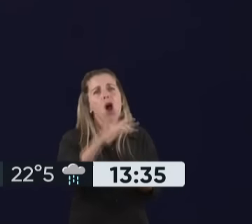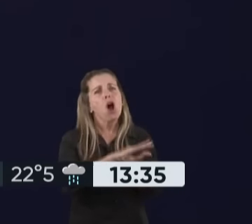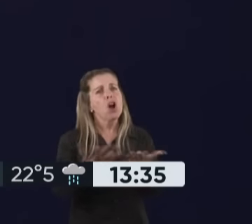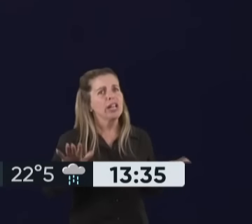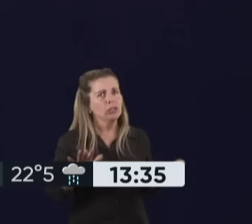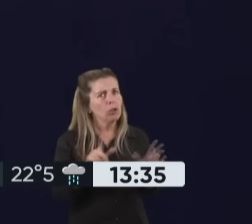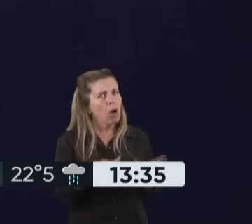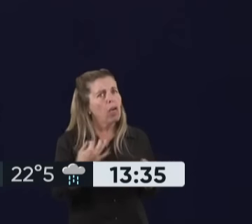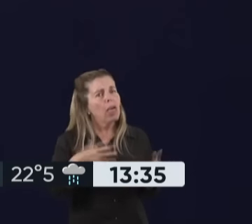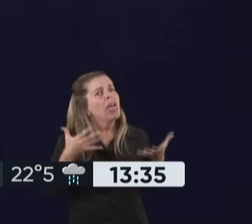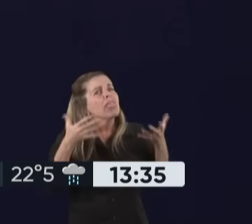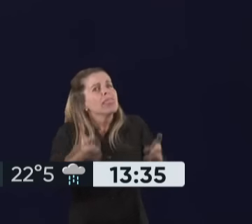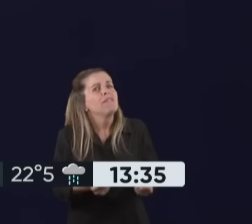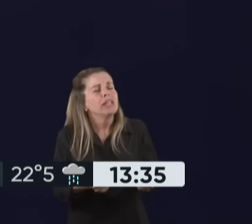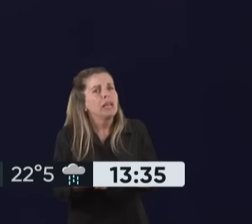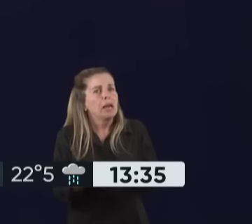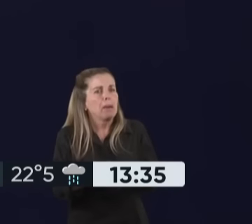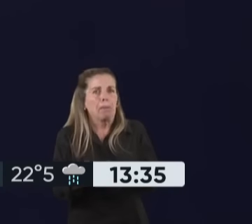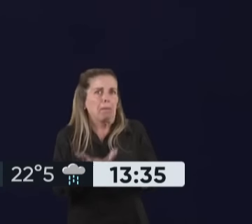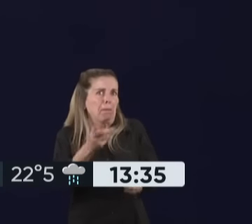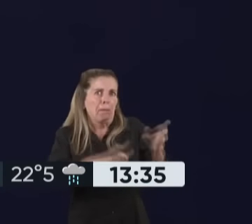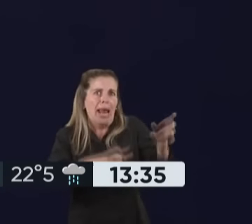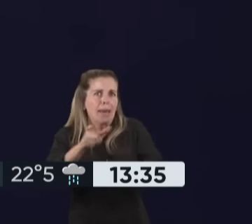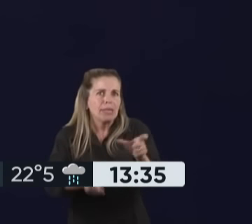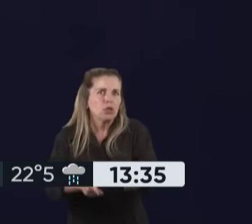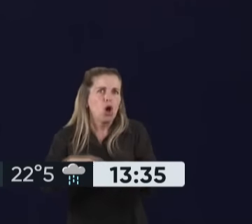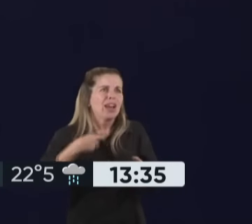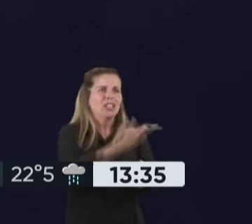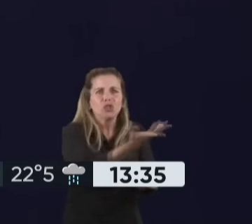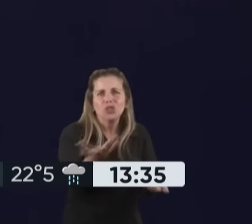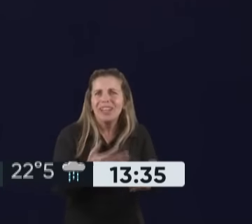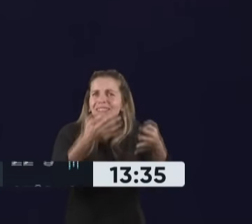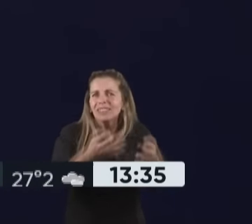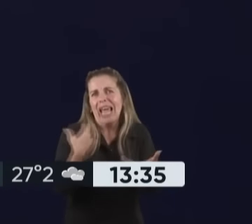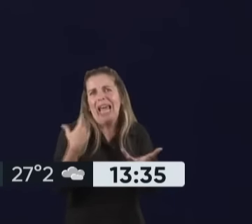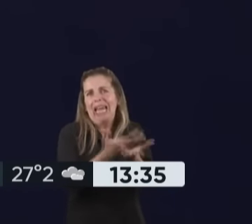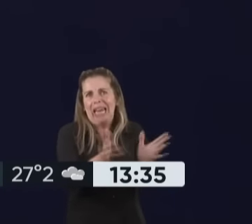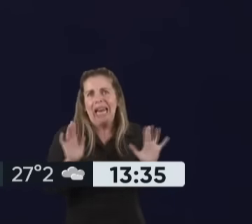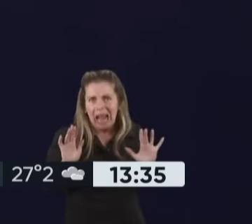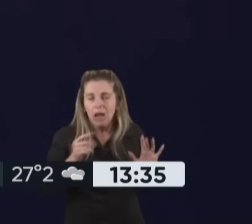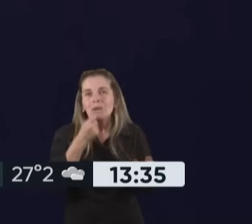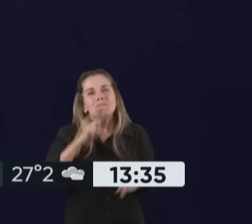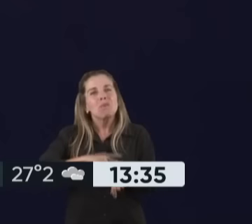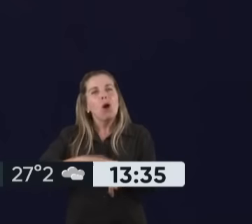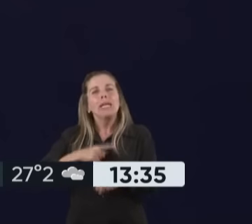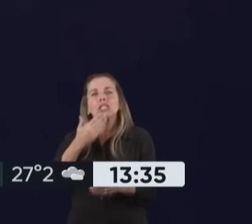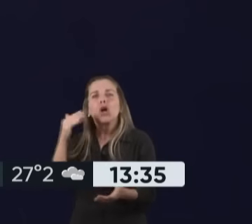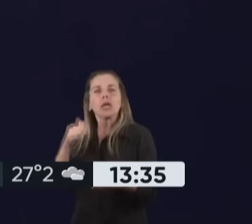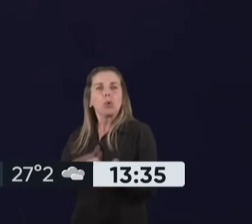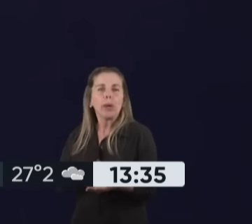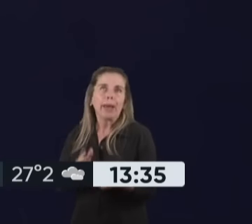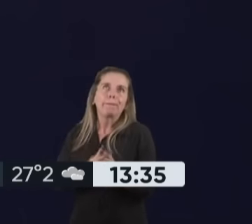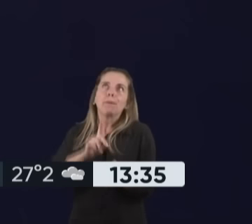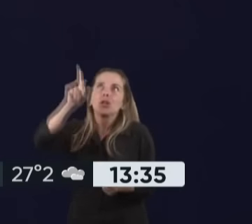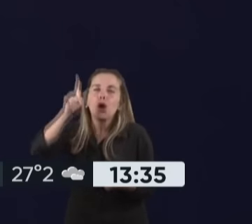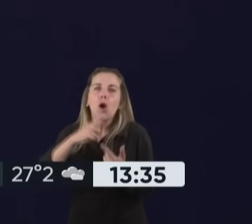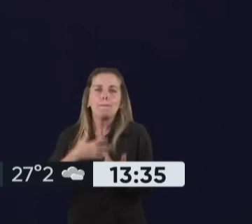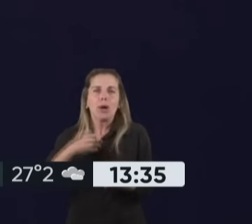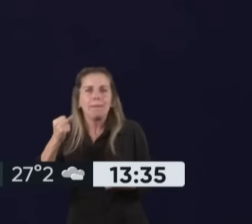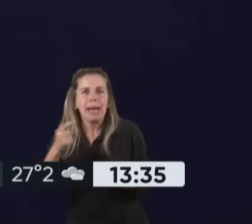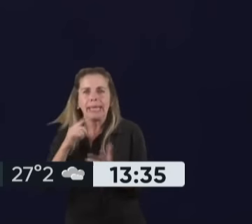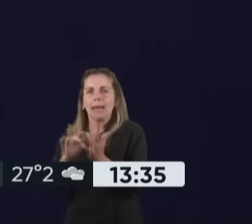defender al ciudadano cuando jura por Dios, por la patria, por los santos evangelios y dice que va a hacer